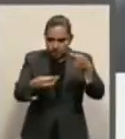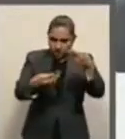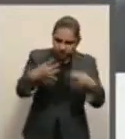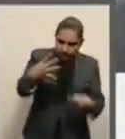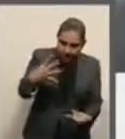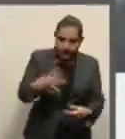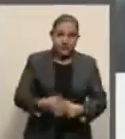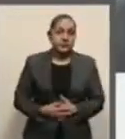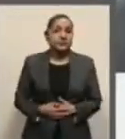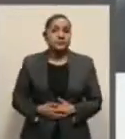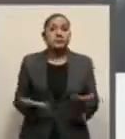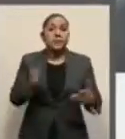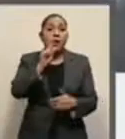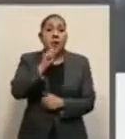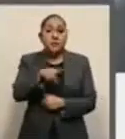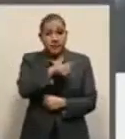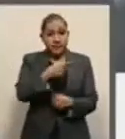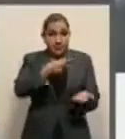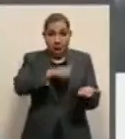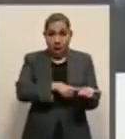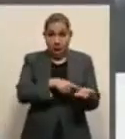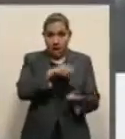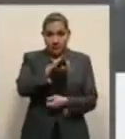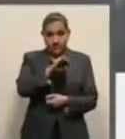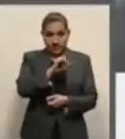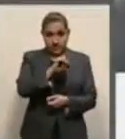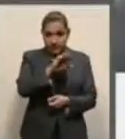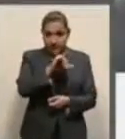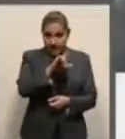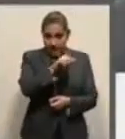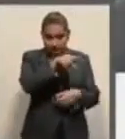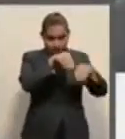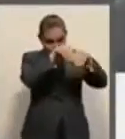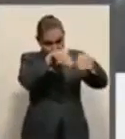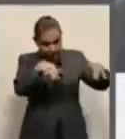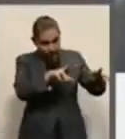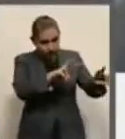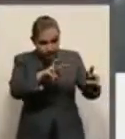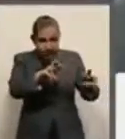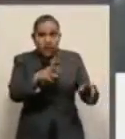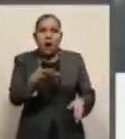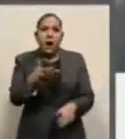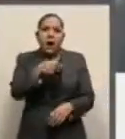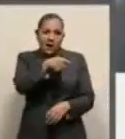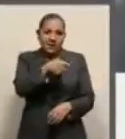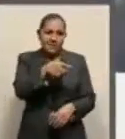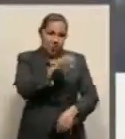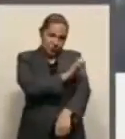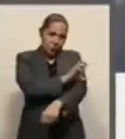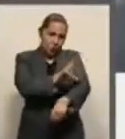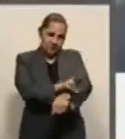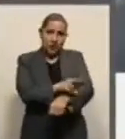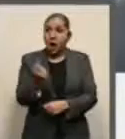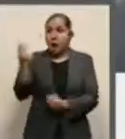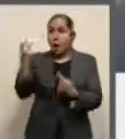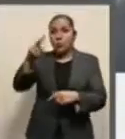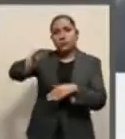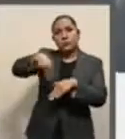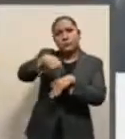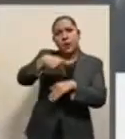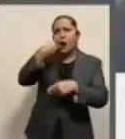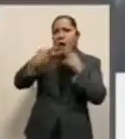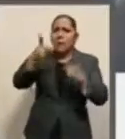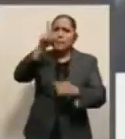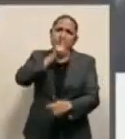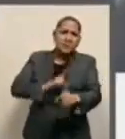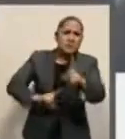además de las fiscalías está el tema del coordinador y dicho mentiras garrafal es que